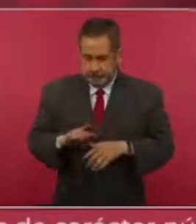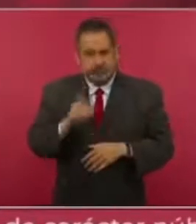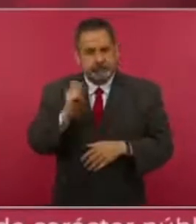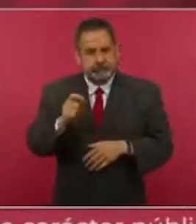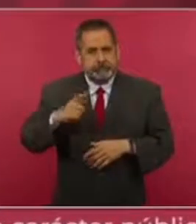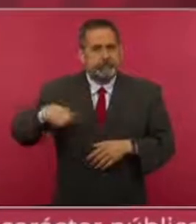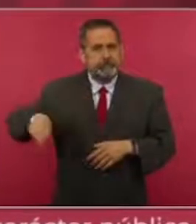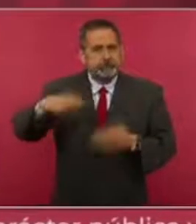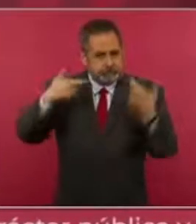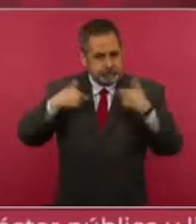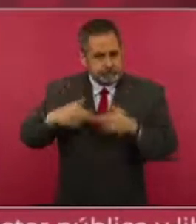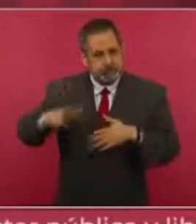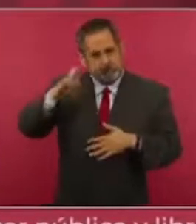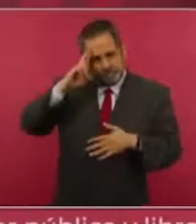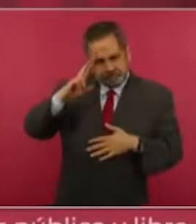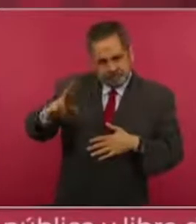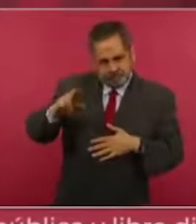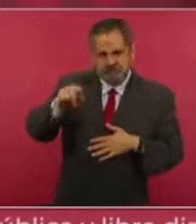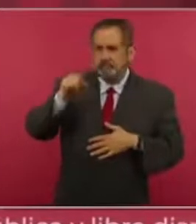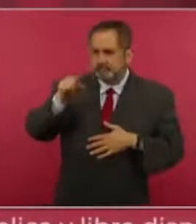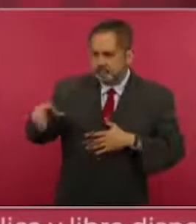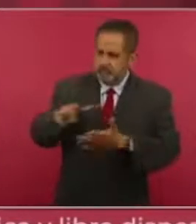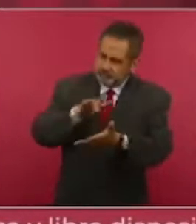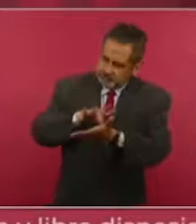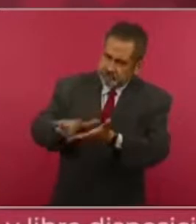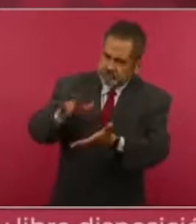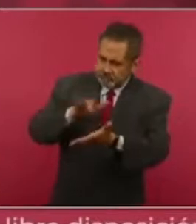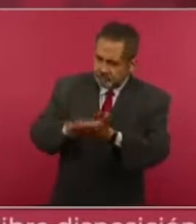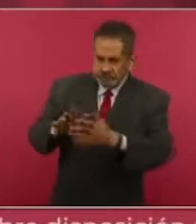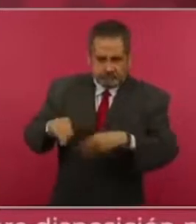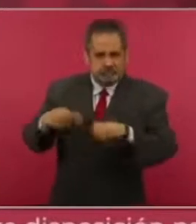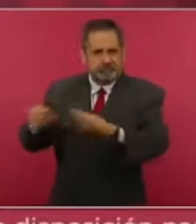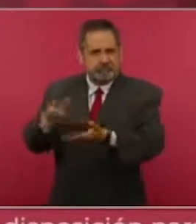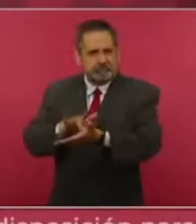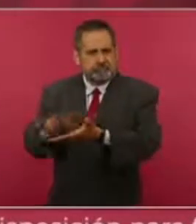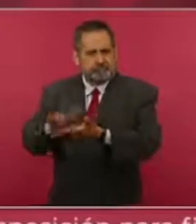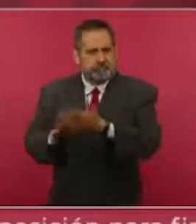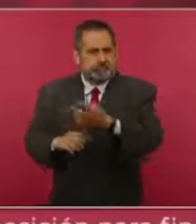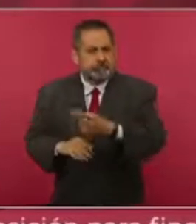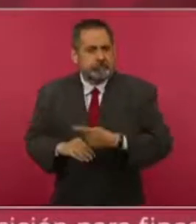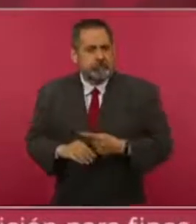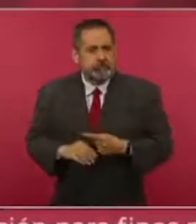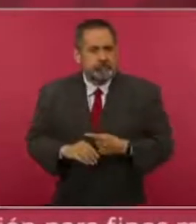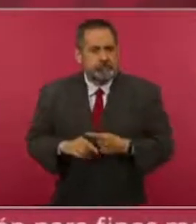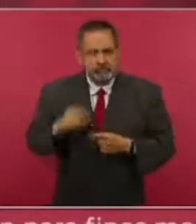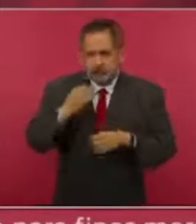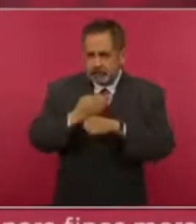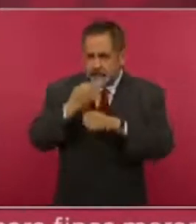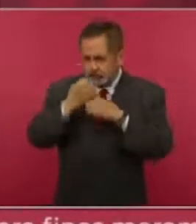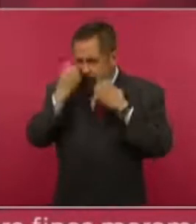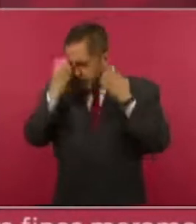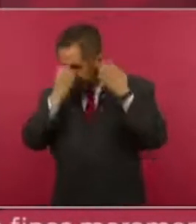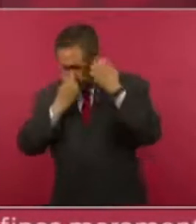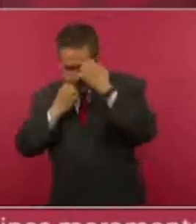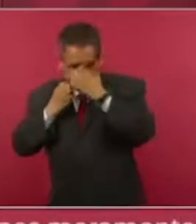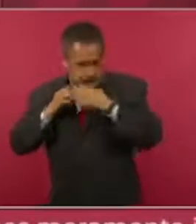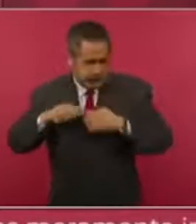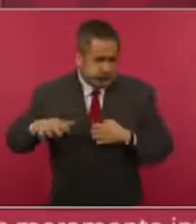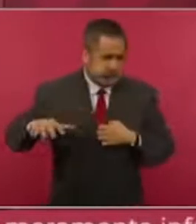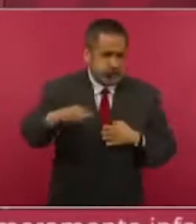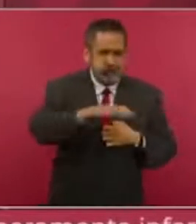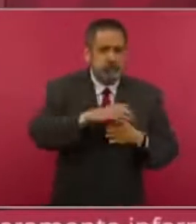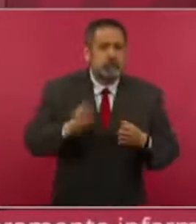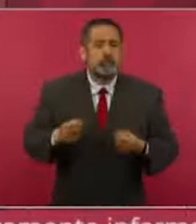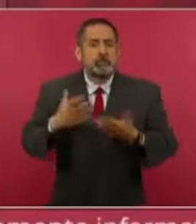Respetar a los maestros y ayudarlos, apoyarlos. Estoy haciendo un análisis sobre lo que ganan